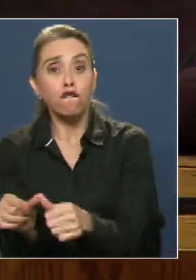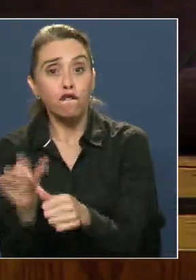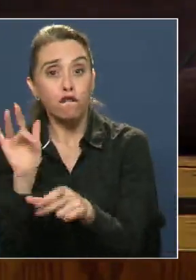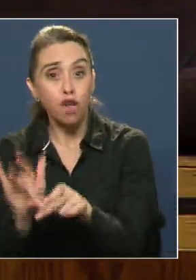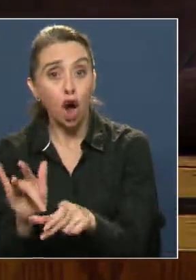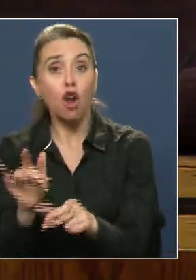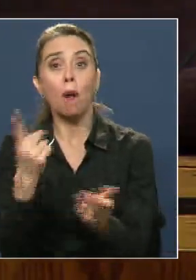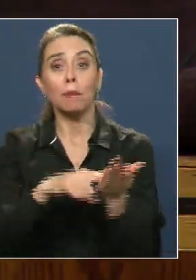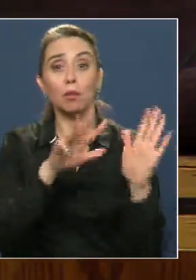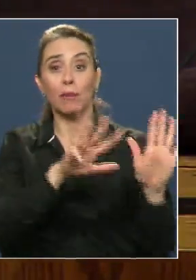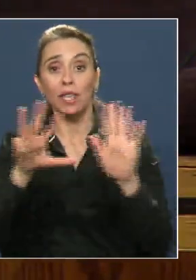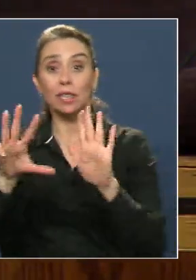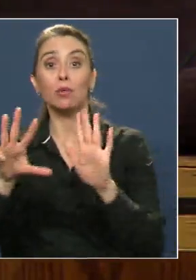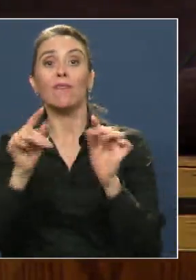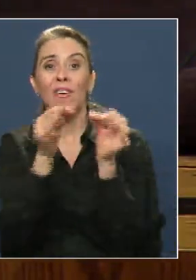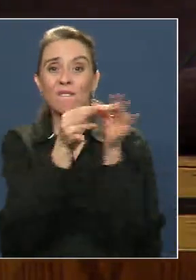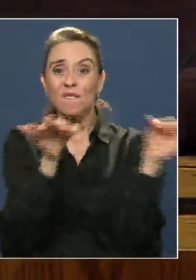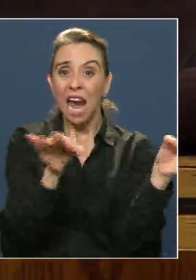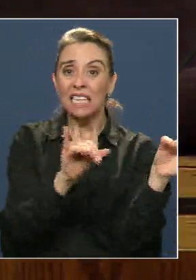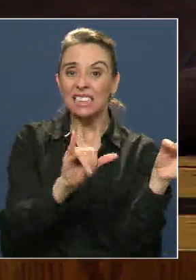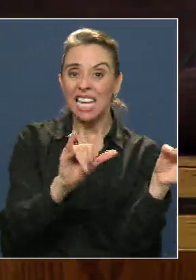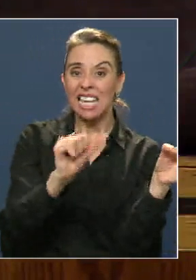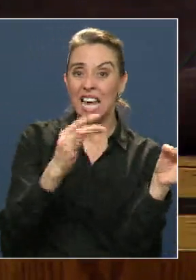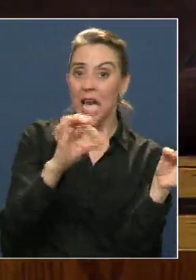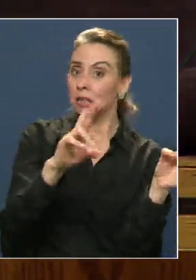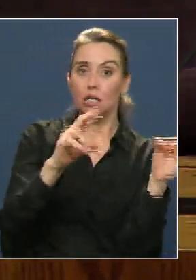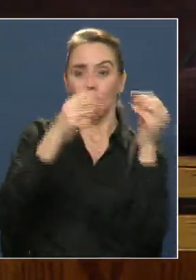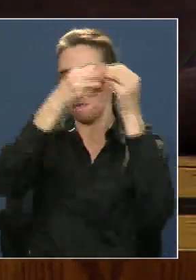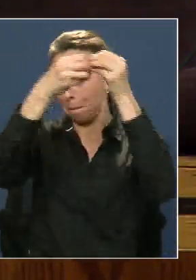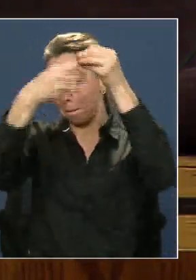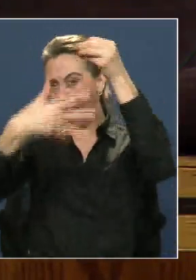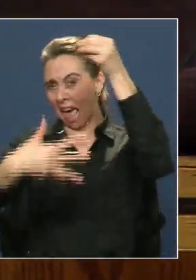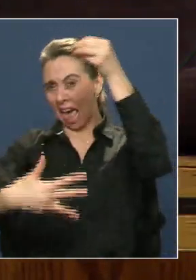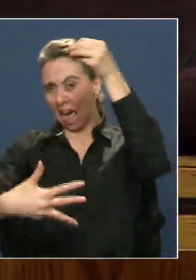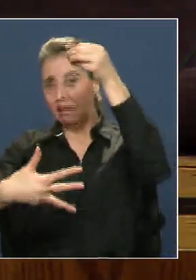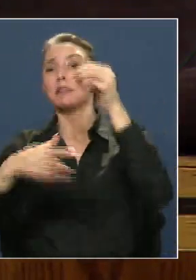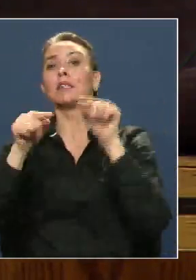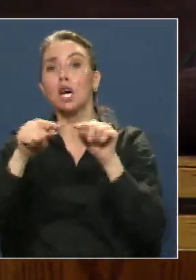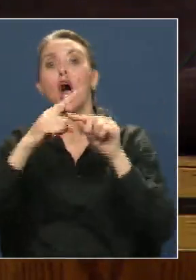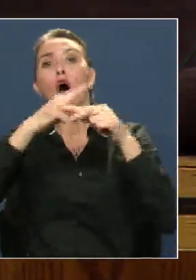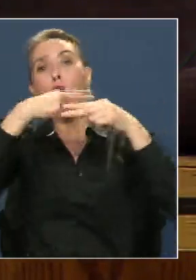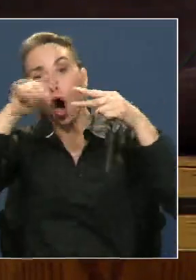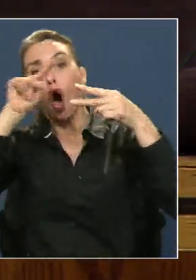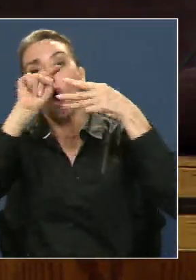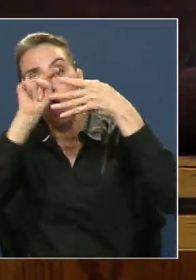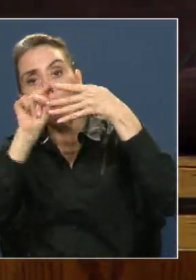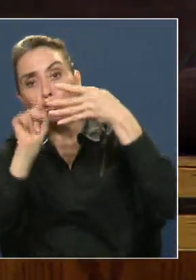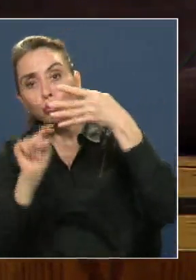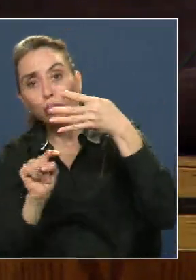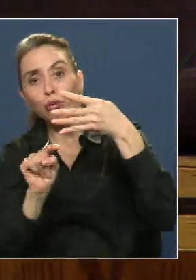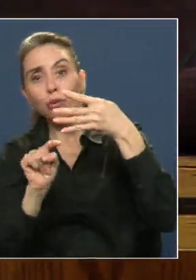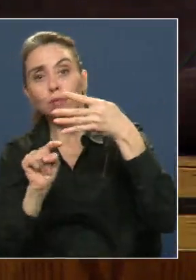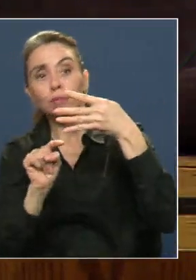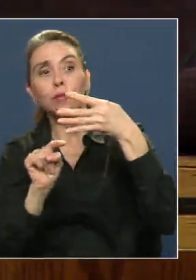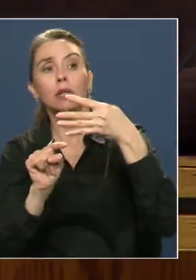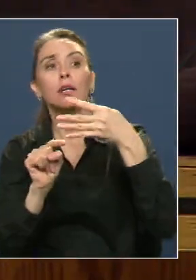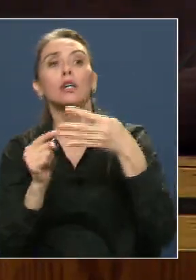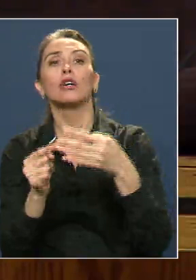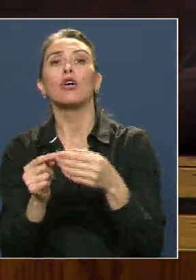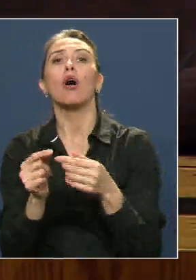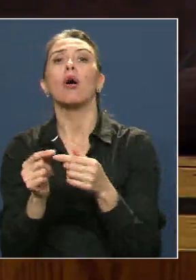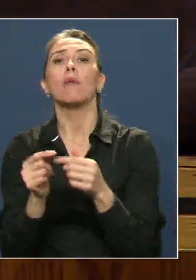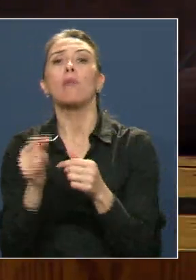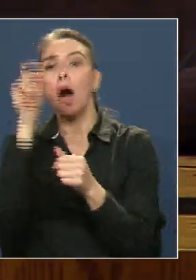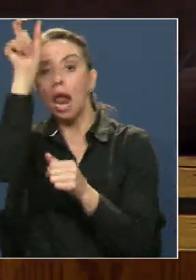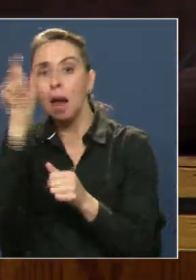del 99 es muchísimo más amplia. Incluye otro tipo de acceso carnal